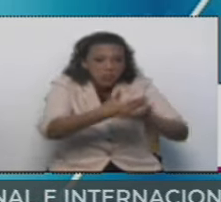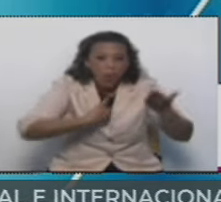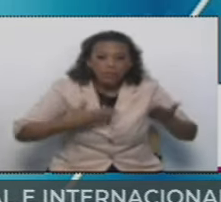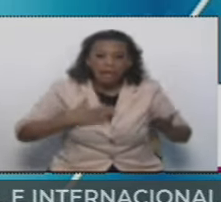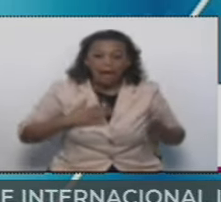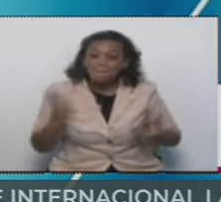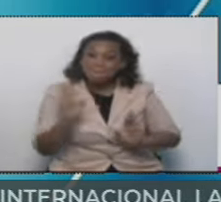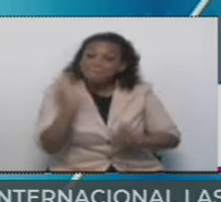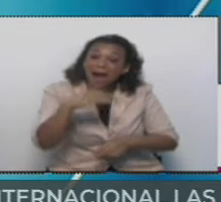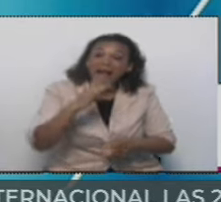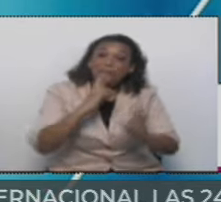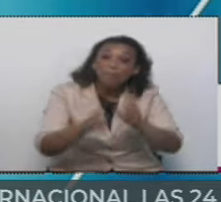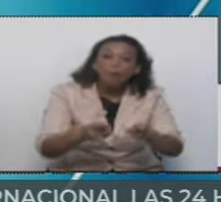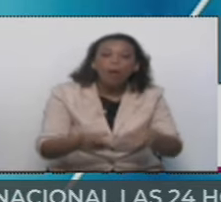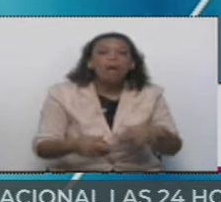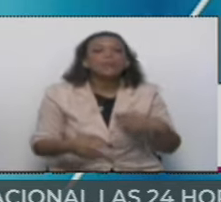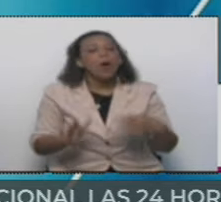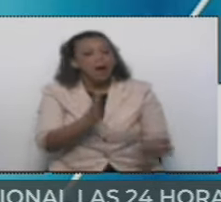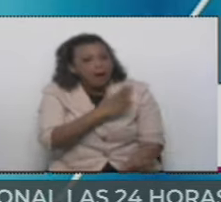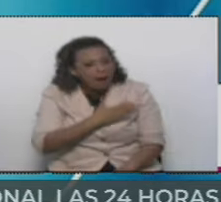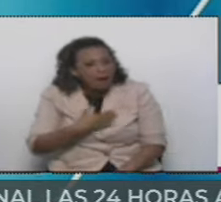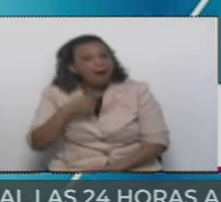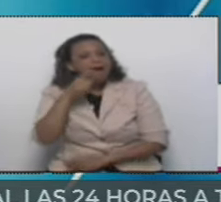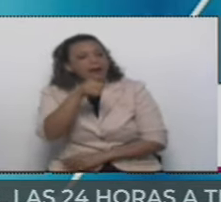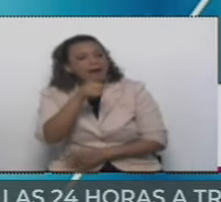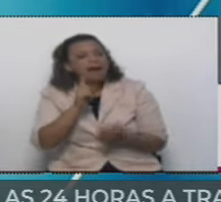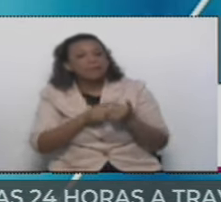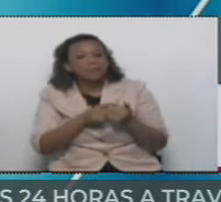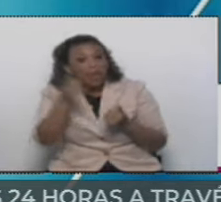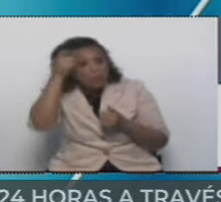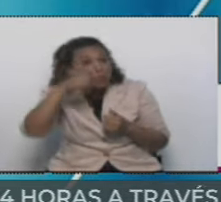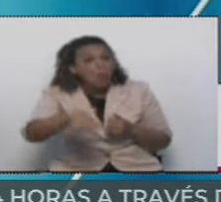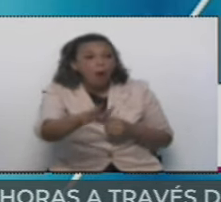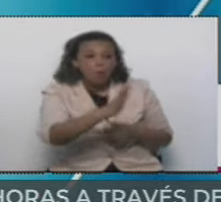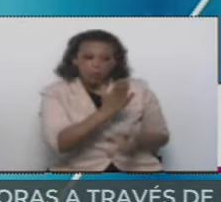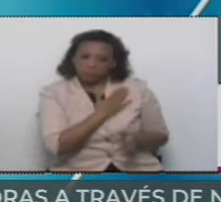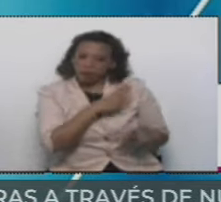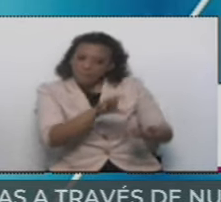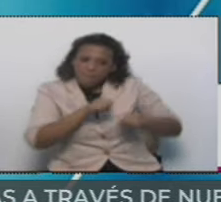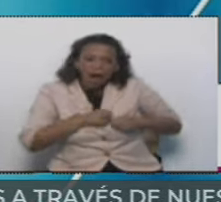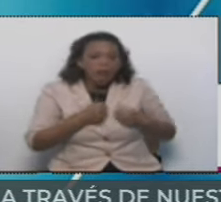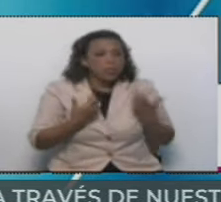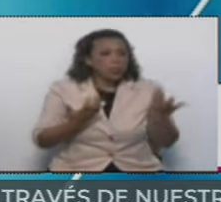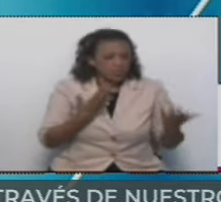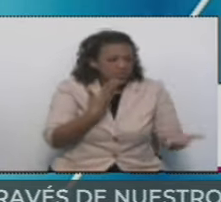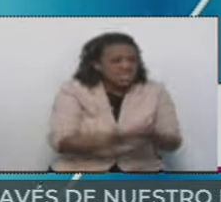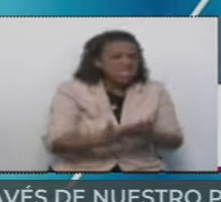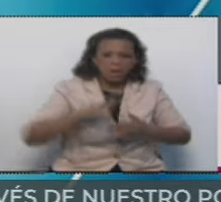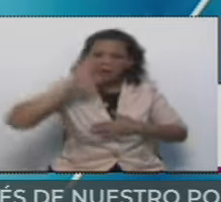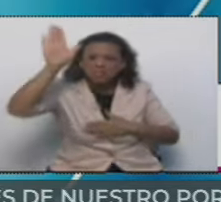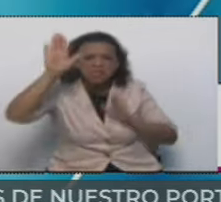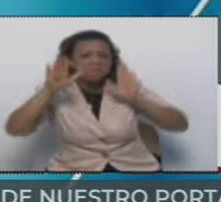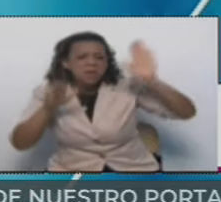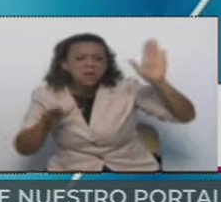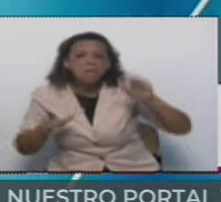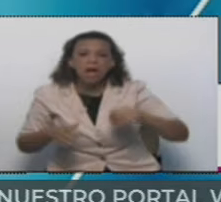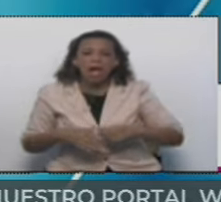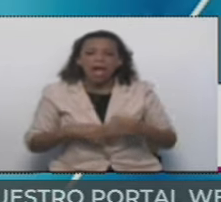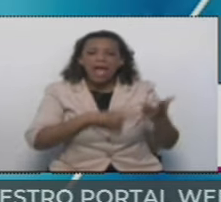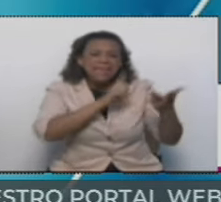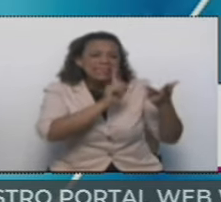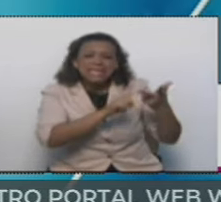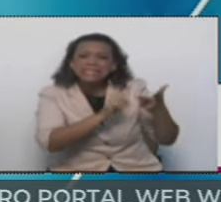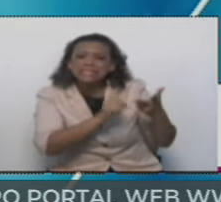Y eso es lo que busca este Congreso, que el pueblo se apropie de esa transformación. Y el tercer elemento que